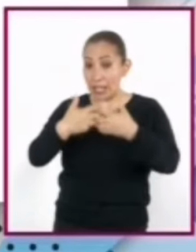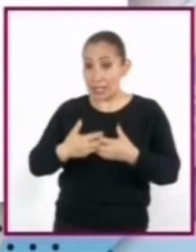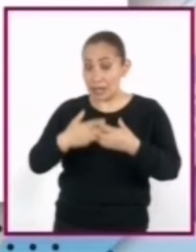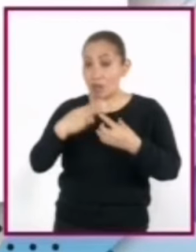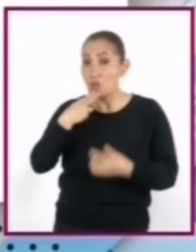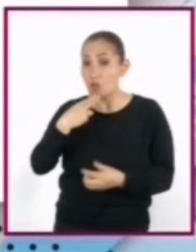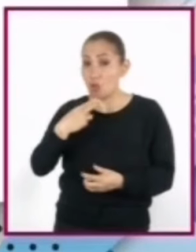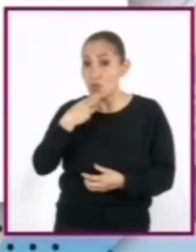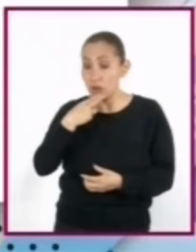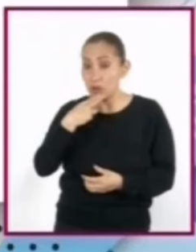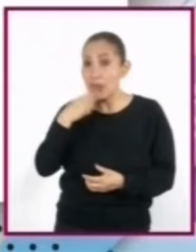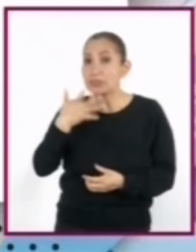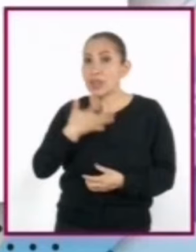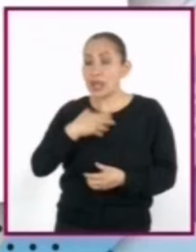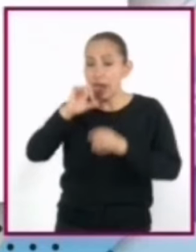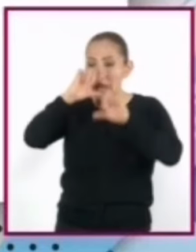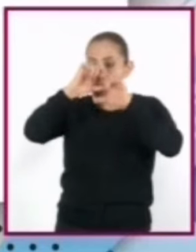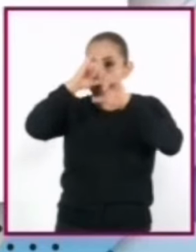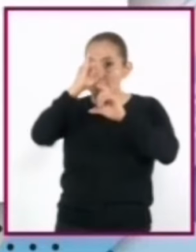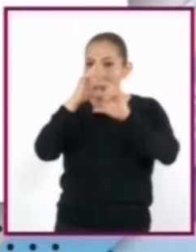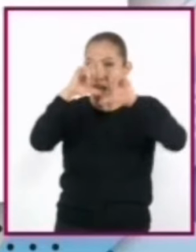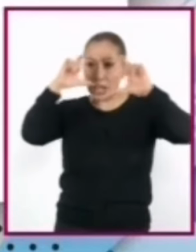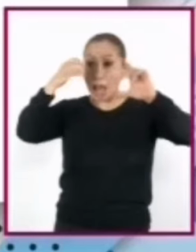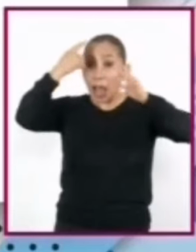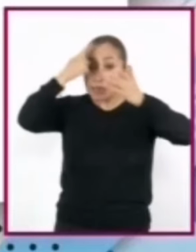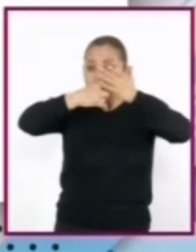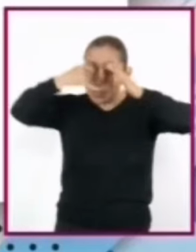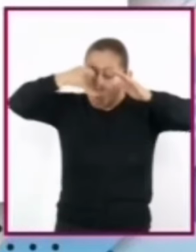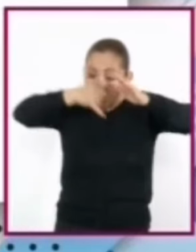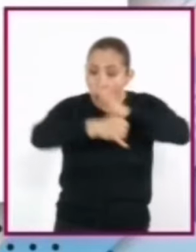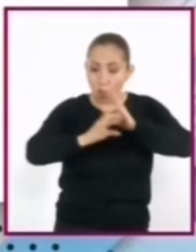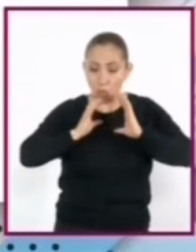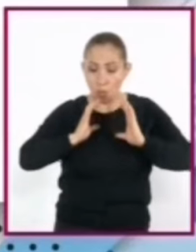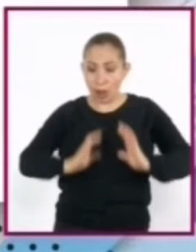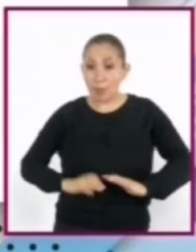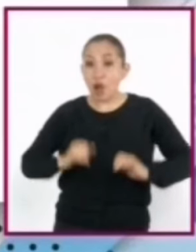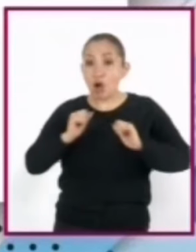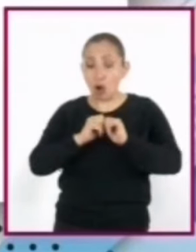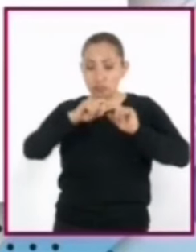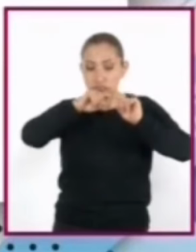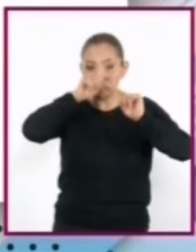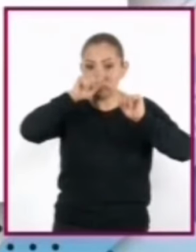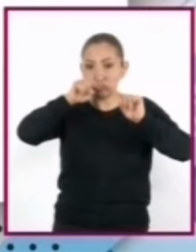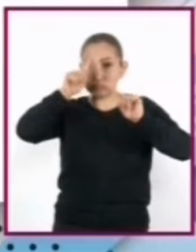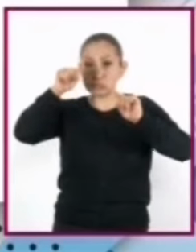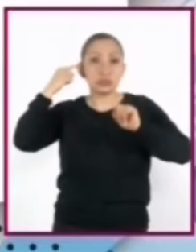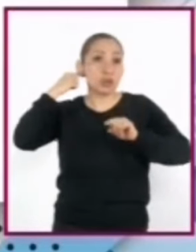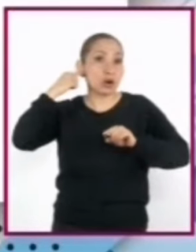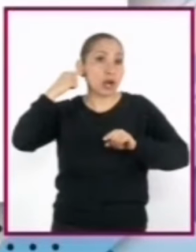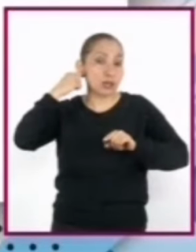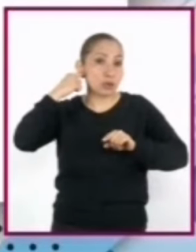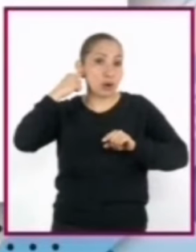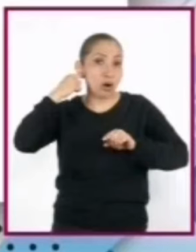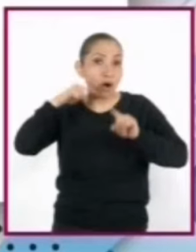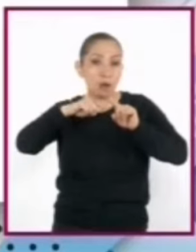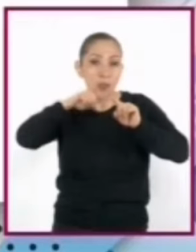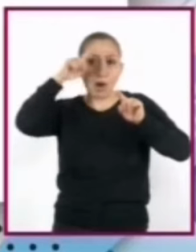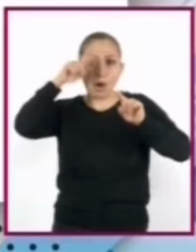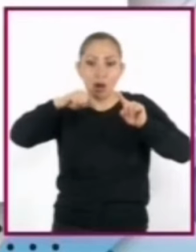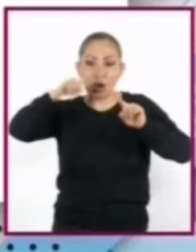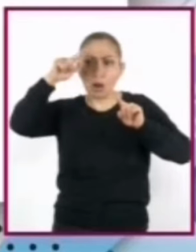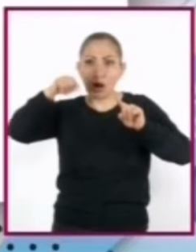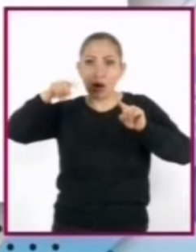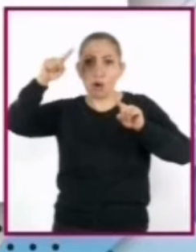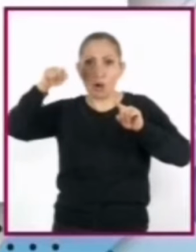se utiliza obtiene una imagen del interior del cuerpo a partir de ondas de sonido, con frecuencias superiores